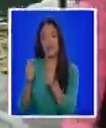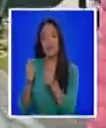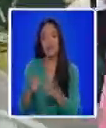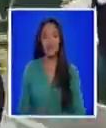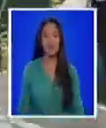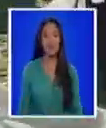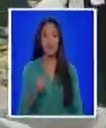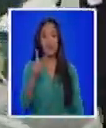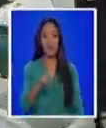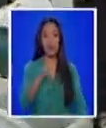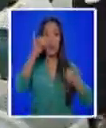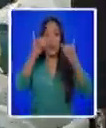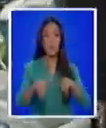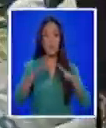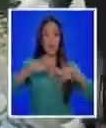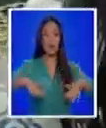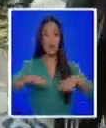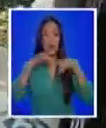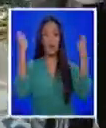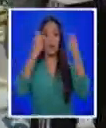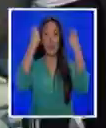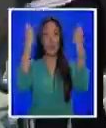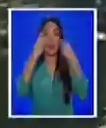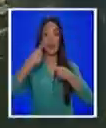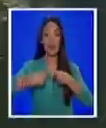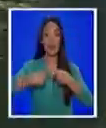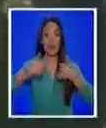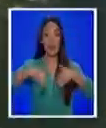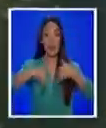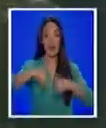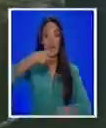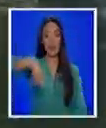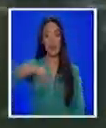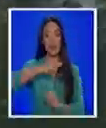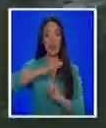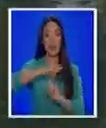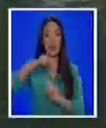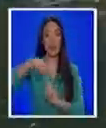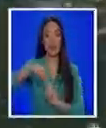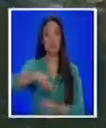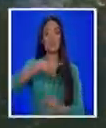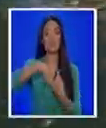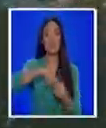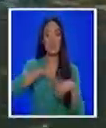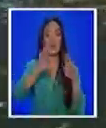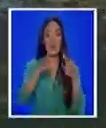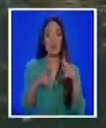del Pueblo. Nos quedamos festejando aquí, en Quito Juega, desde el Parque Náutico de la Carolina. Ya venimos.